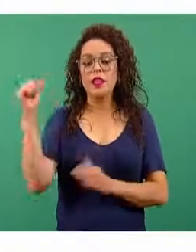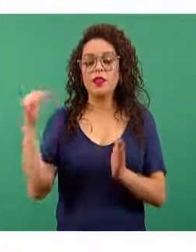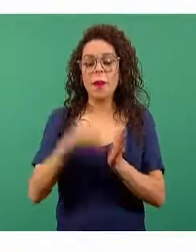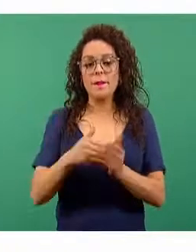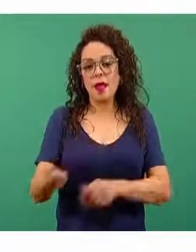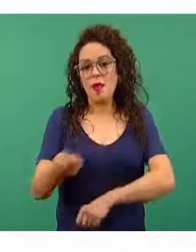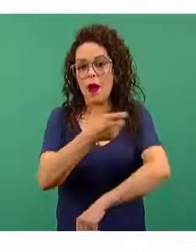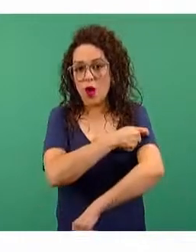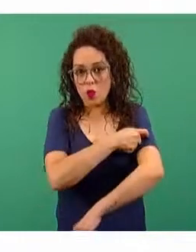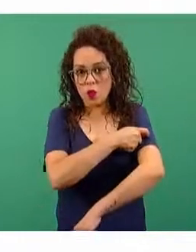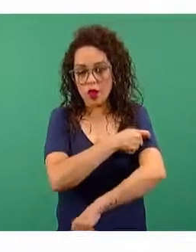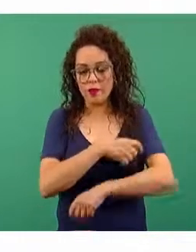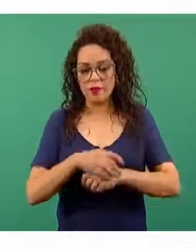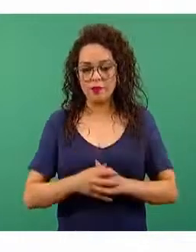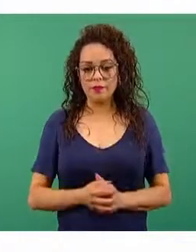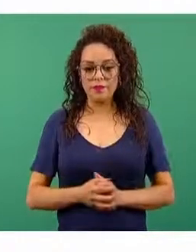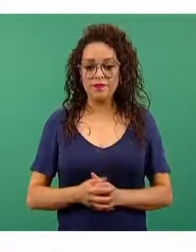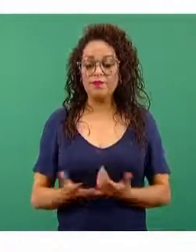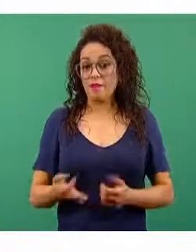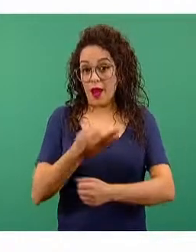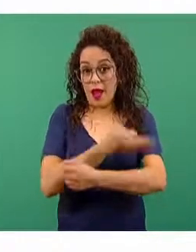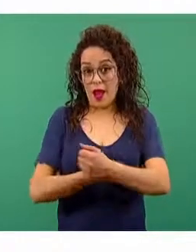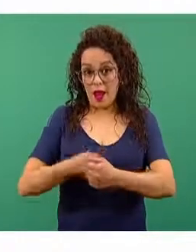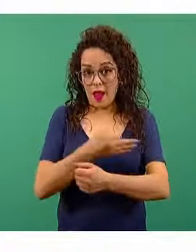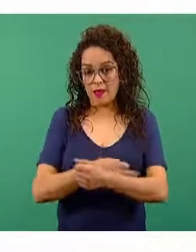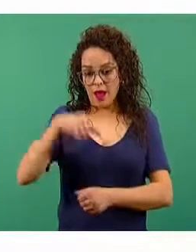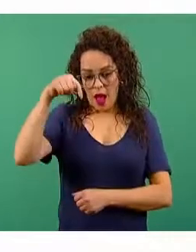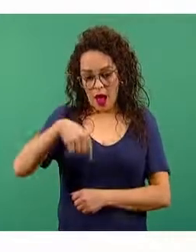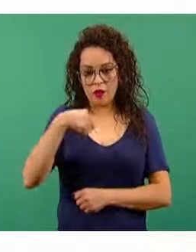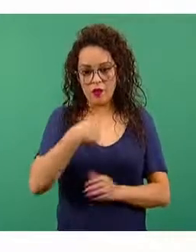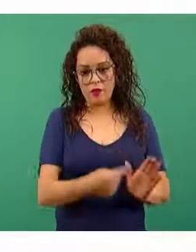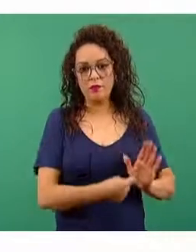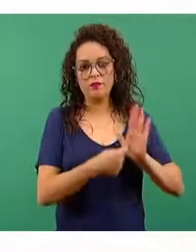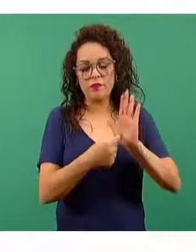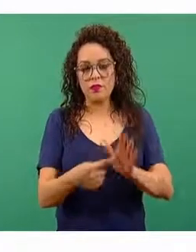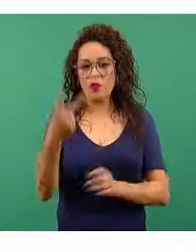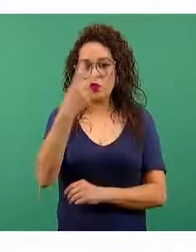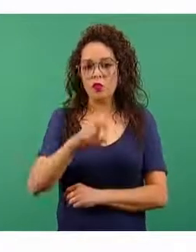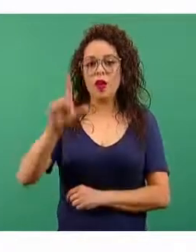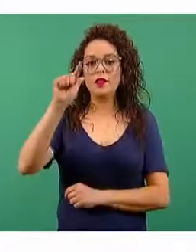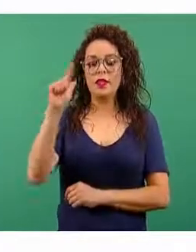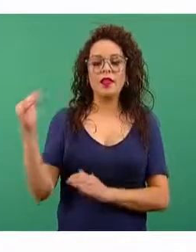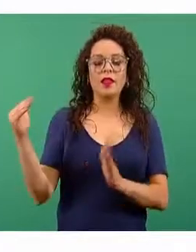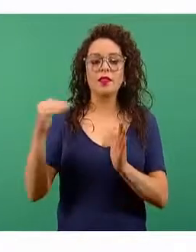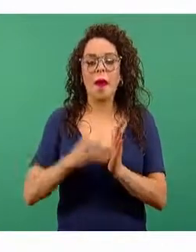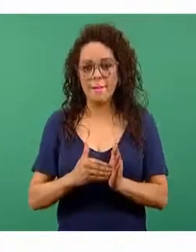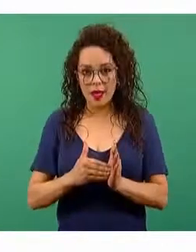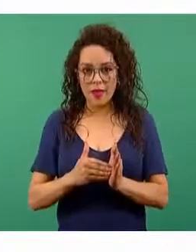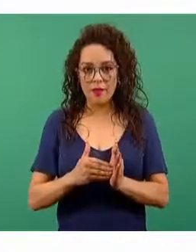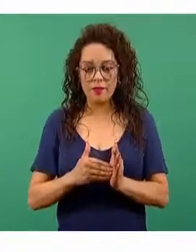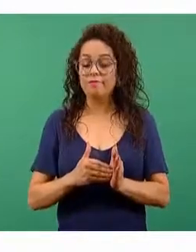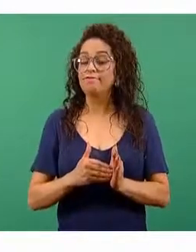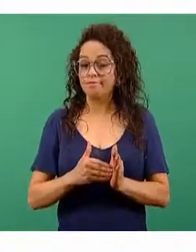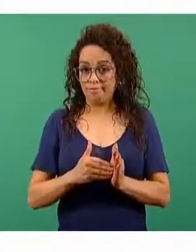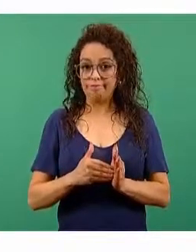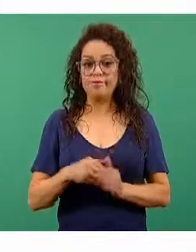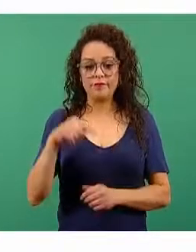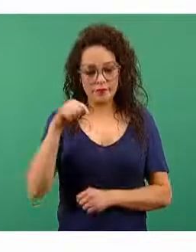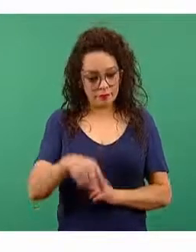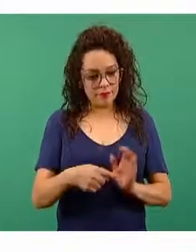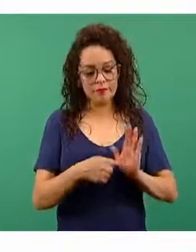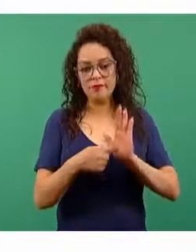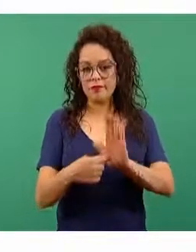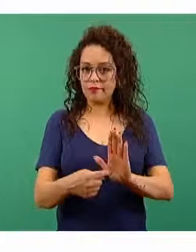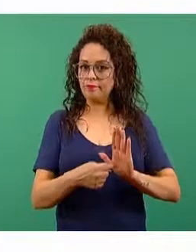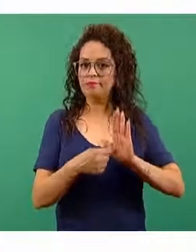vacunas, siendo que en la tarde yo mismo presenté 270,000. Entonces, hemos estado presentando la